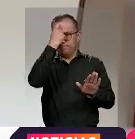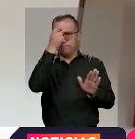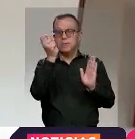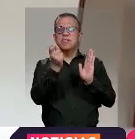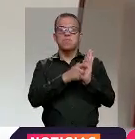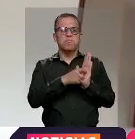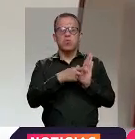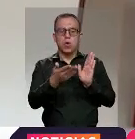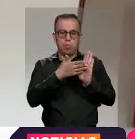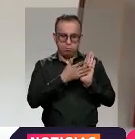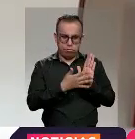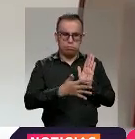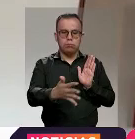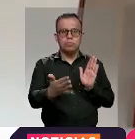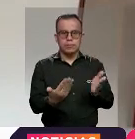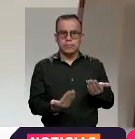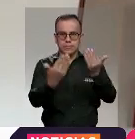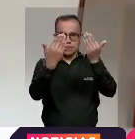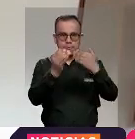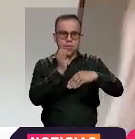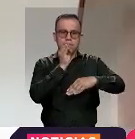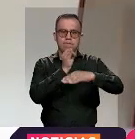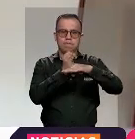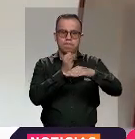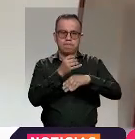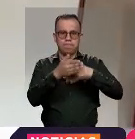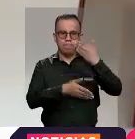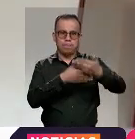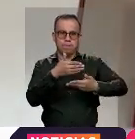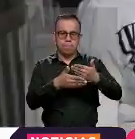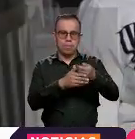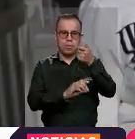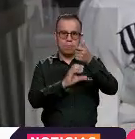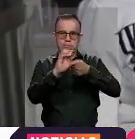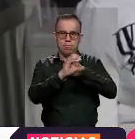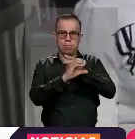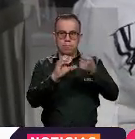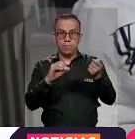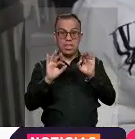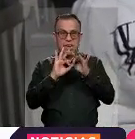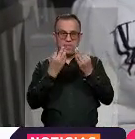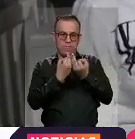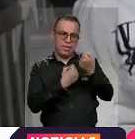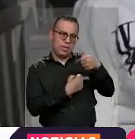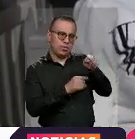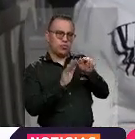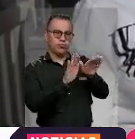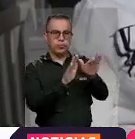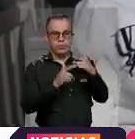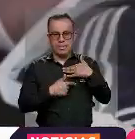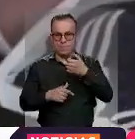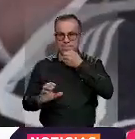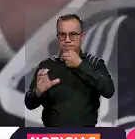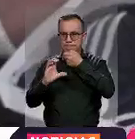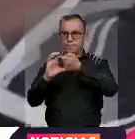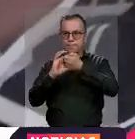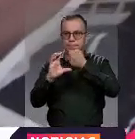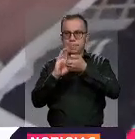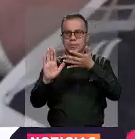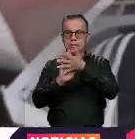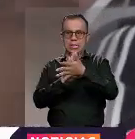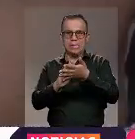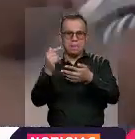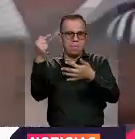un precedente del cual esperamos pueda brindarnos la institucionalidad en cabeza de la Procuraduría. La familia de Duván Barros dijo a Noticias Capital que el cuerpo